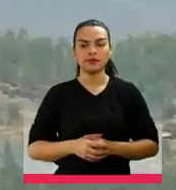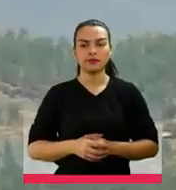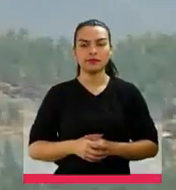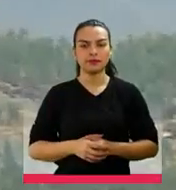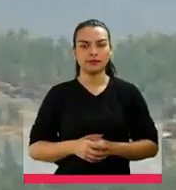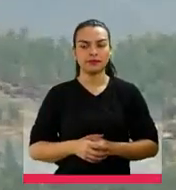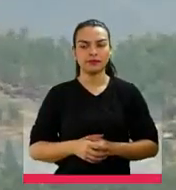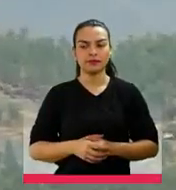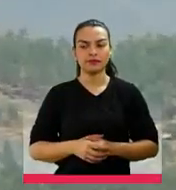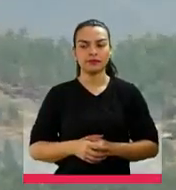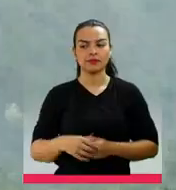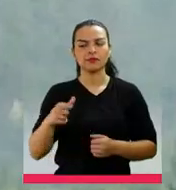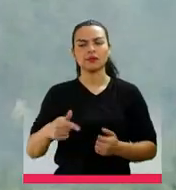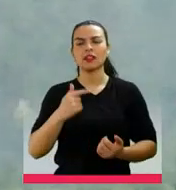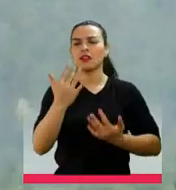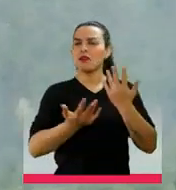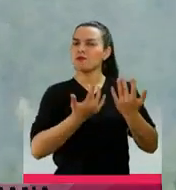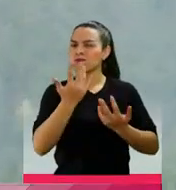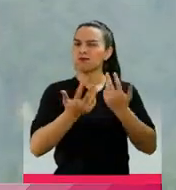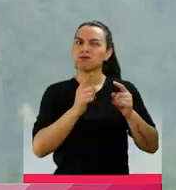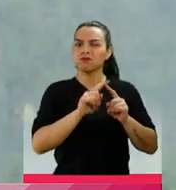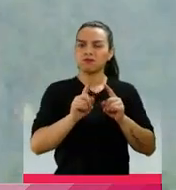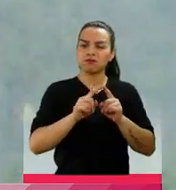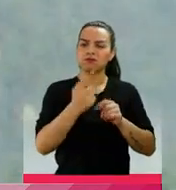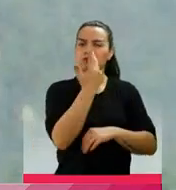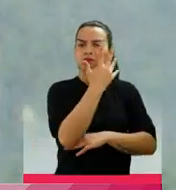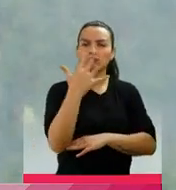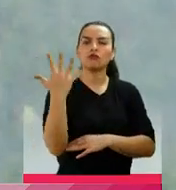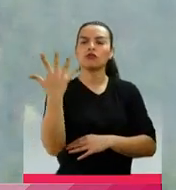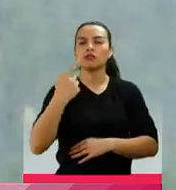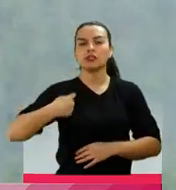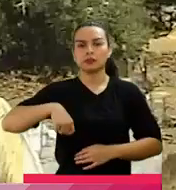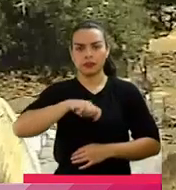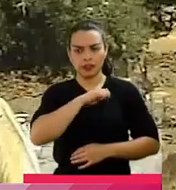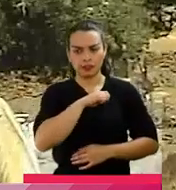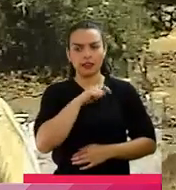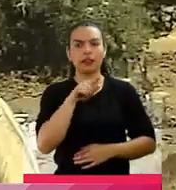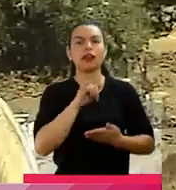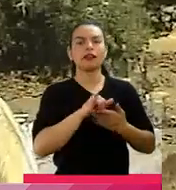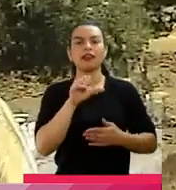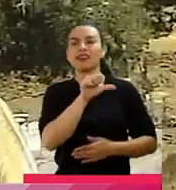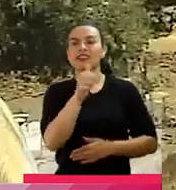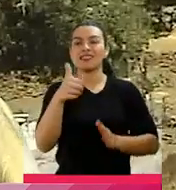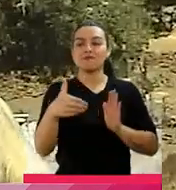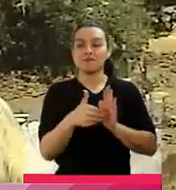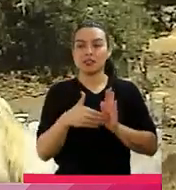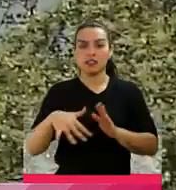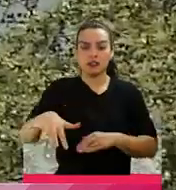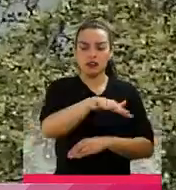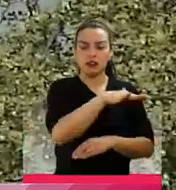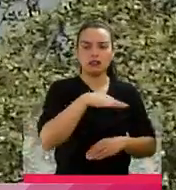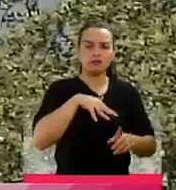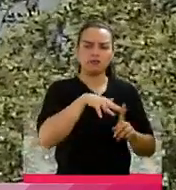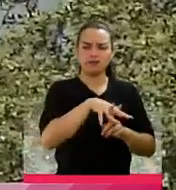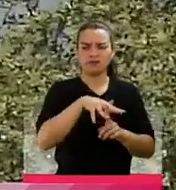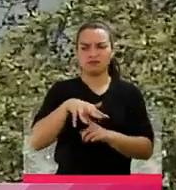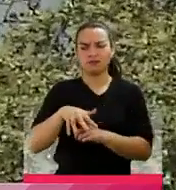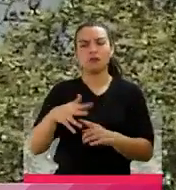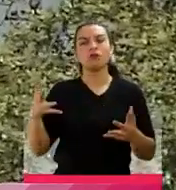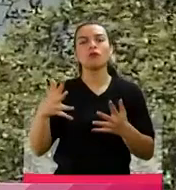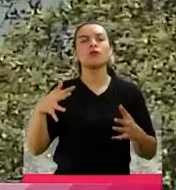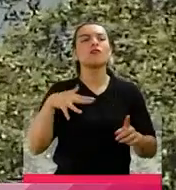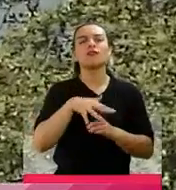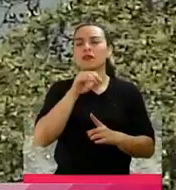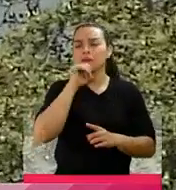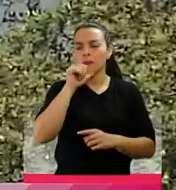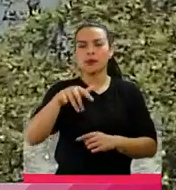Los incendios forestales en distintas zonas de España han destruido alrededor de 10.000 hectáreas. El sector más afectado es la Sierra de Huelva,